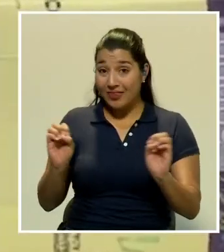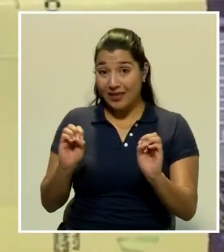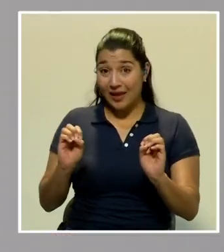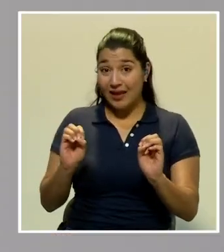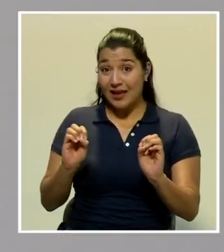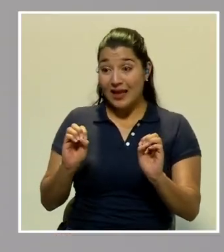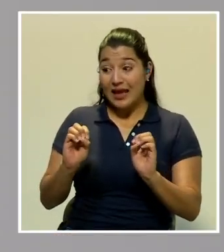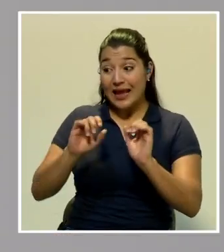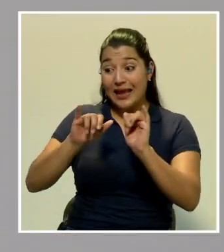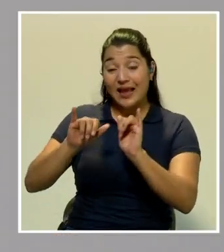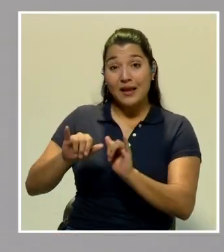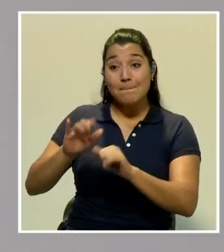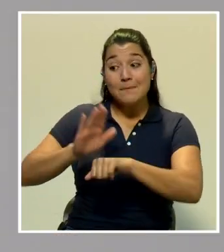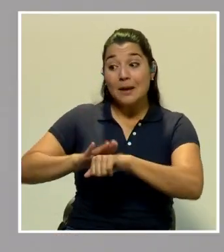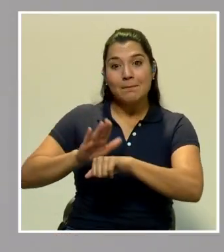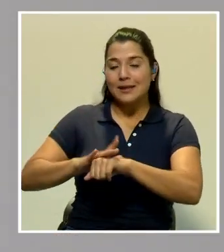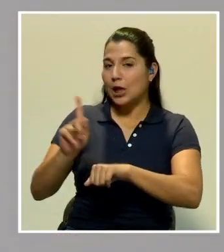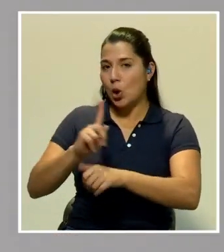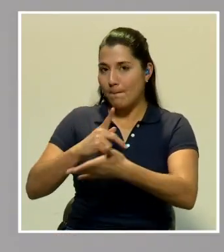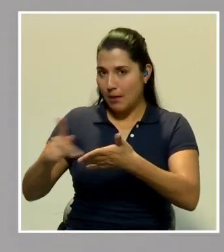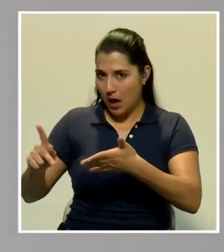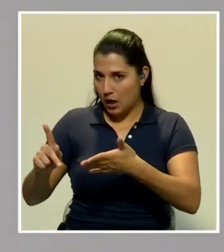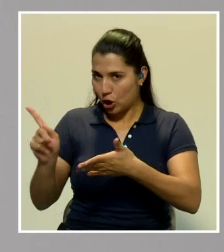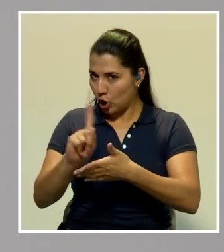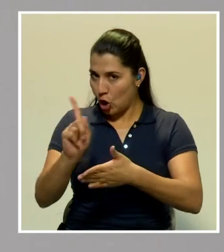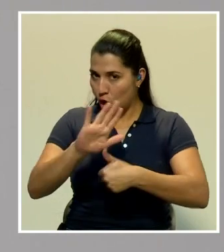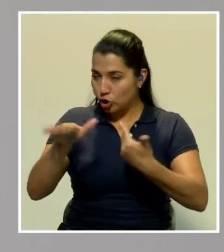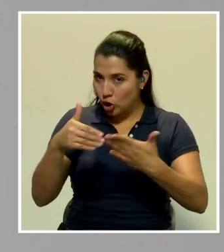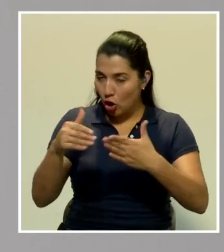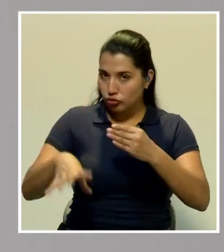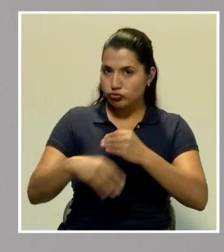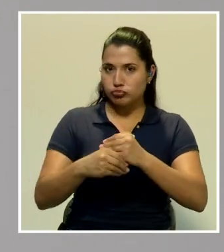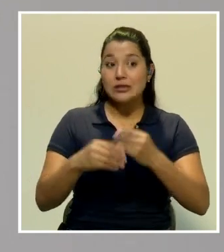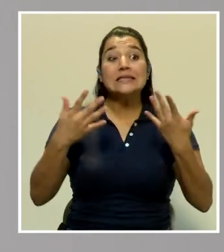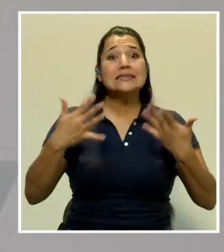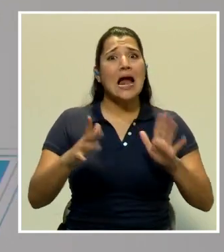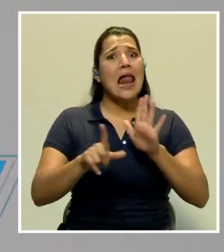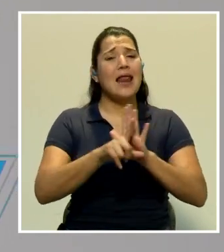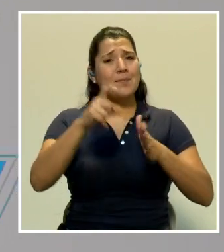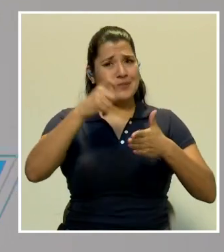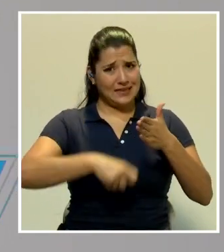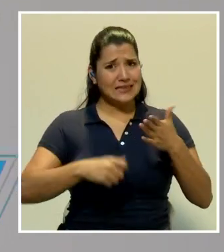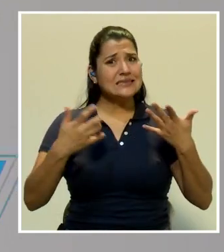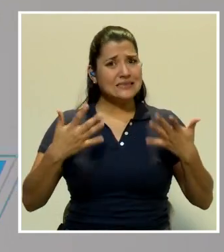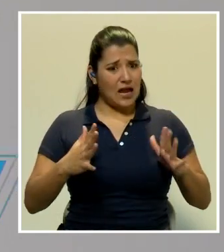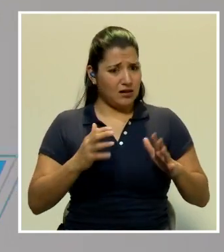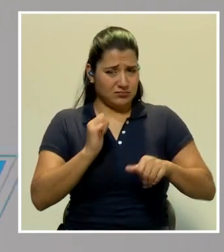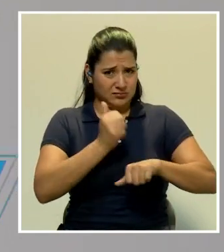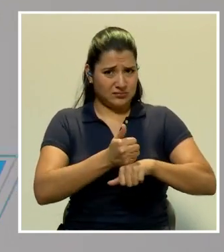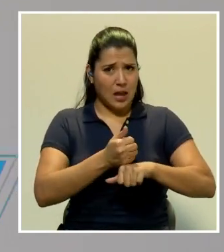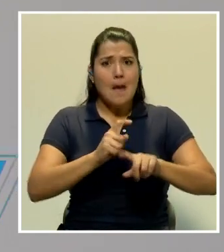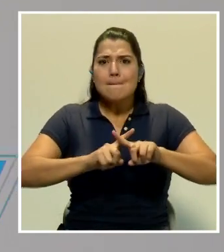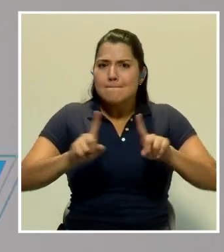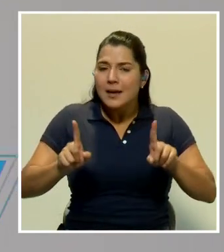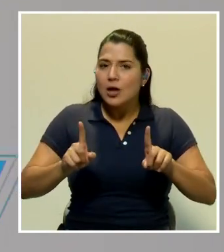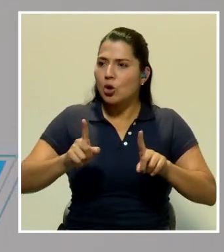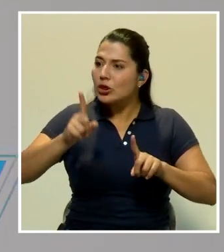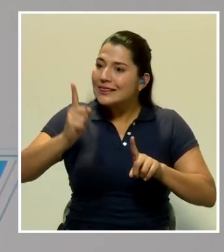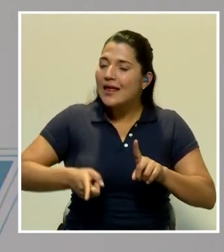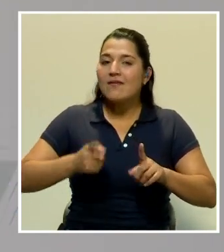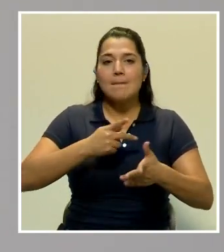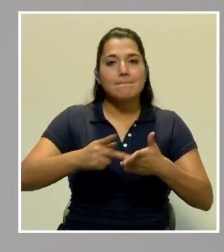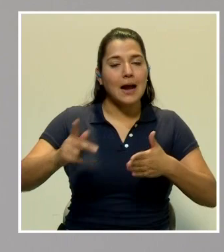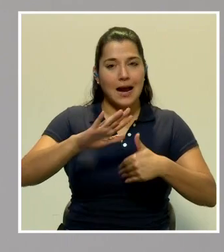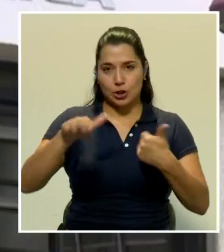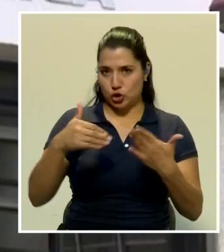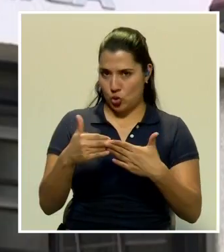regla fiscal ya está, sin embargo, no debe tener excepción. Tenemos que buscar que efectivamente se